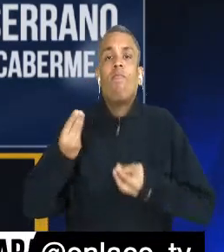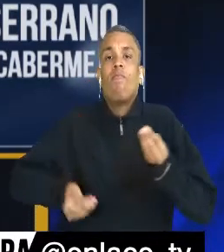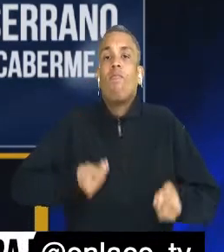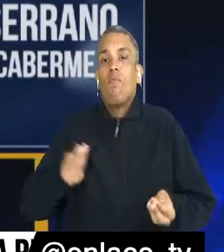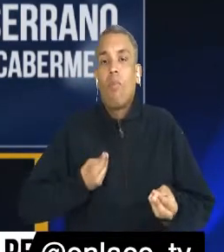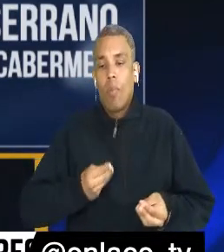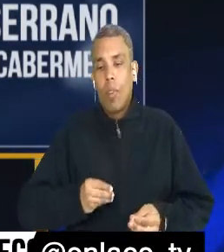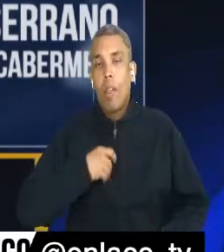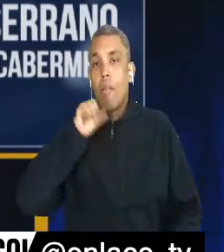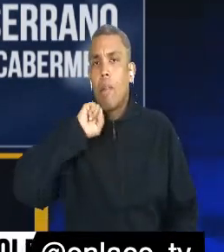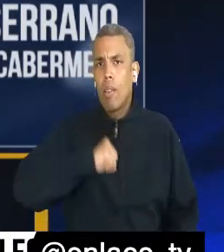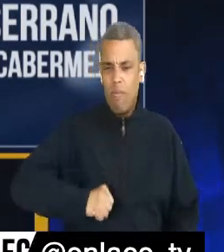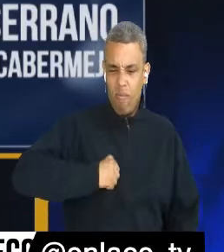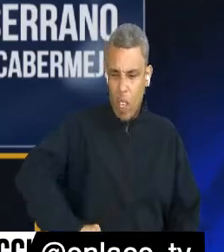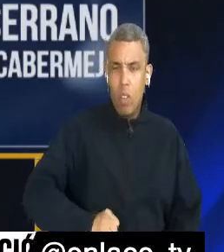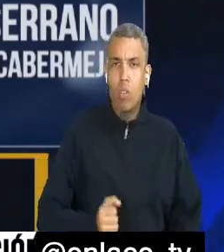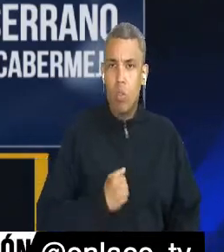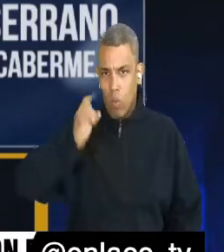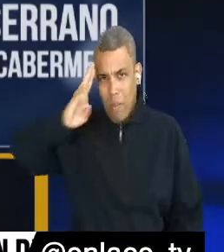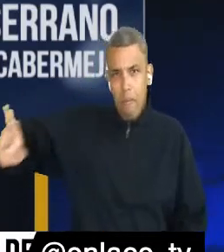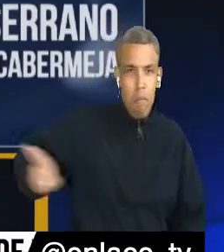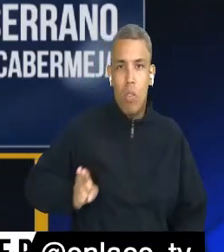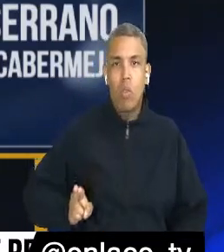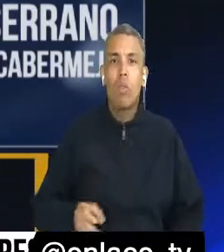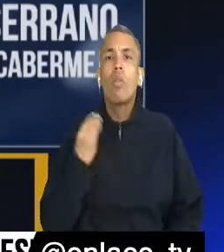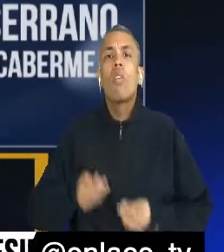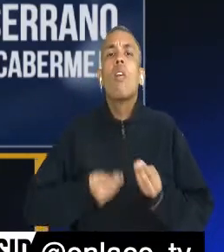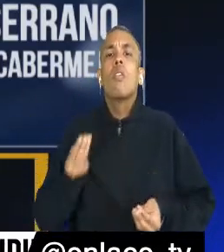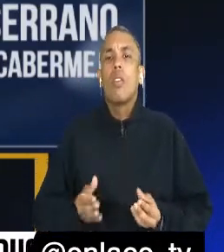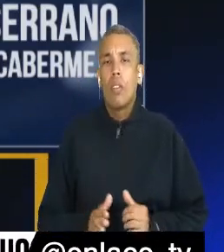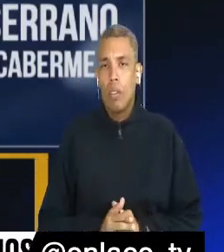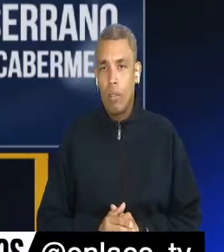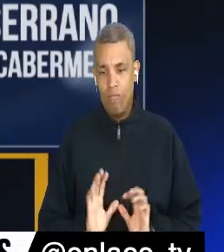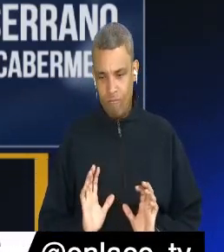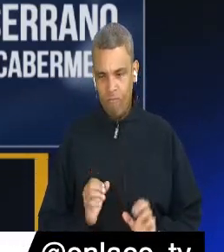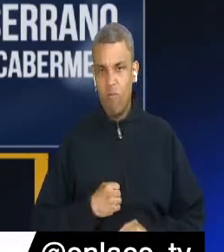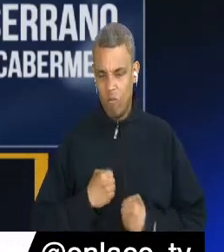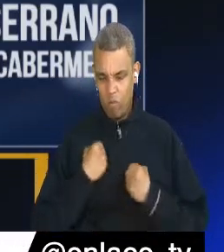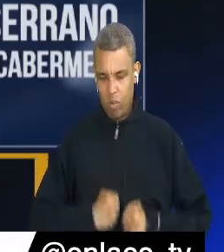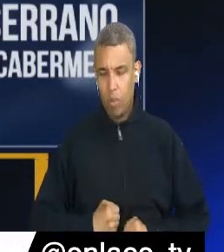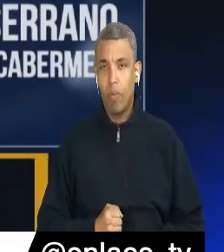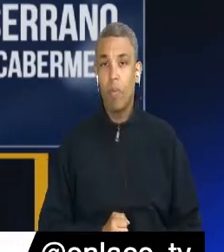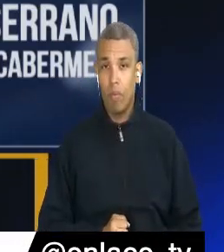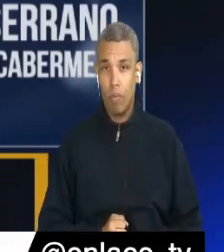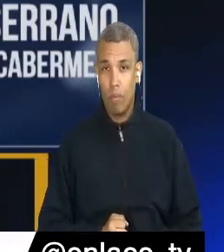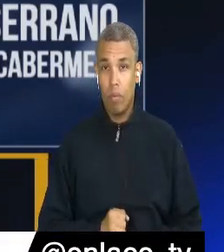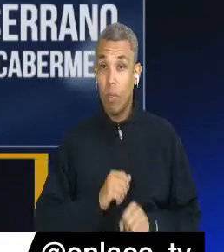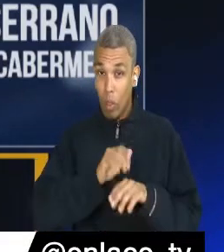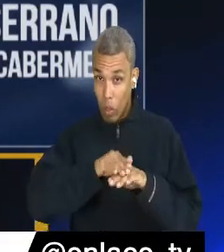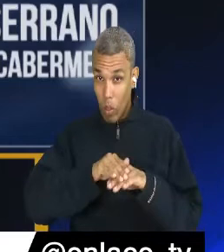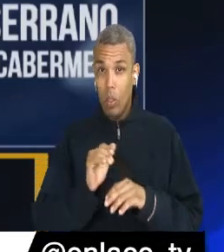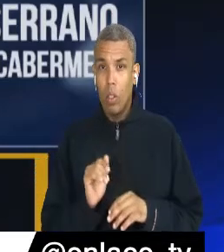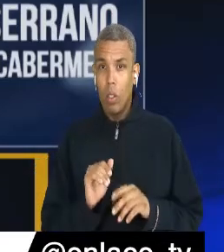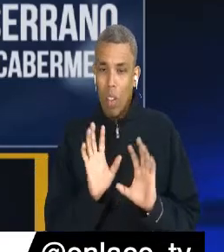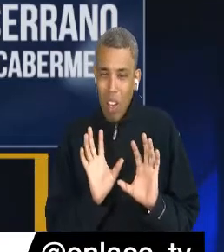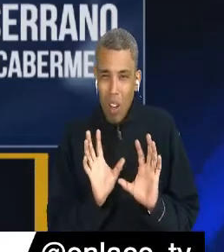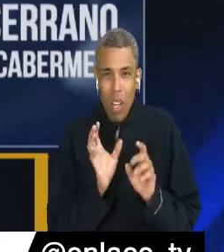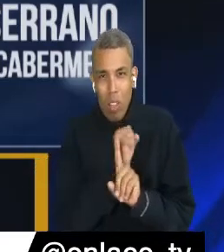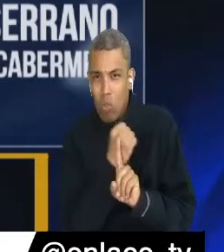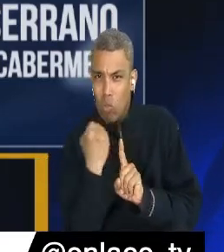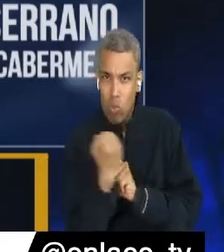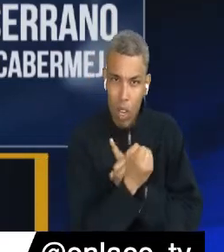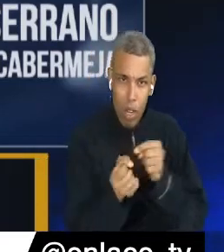Barranca Bermeja. Tenemos que, vamos a hacerle un llamado, y estoy haciendo un llamado a la fuerza viva de Barranca